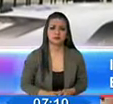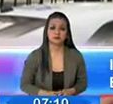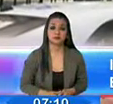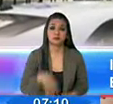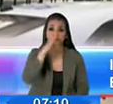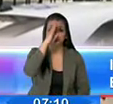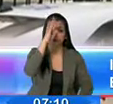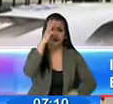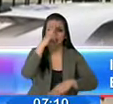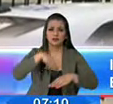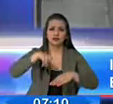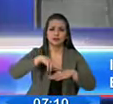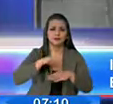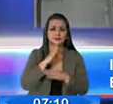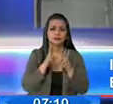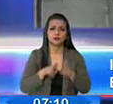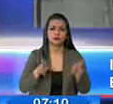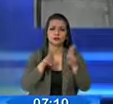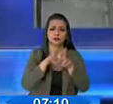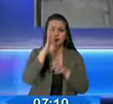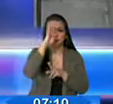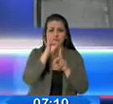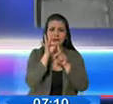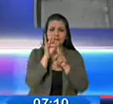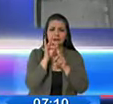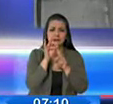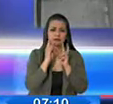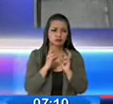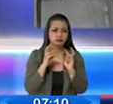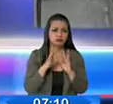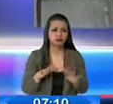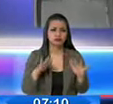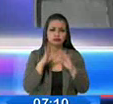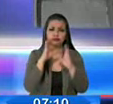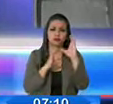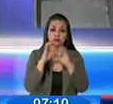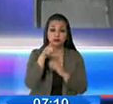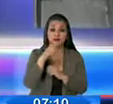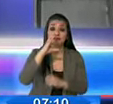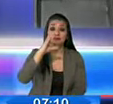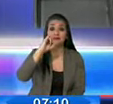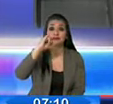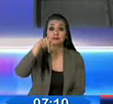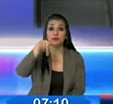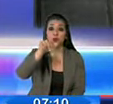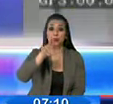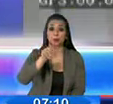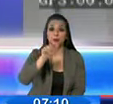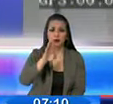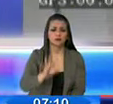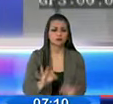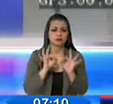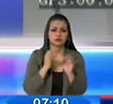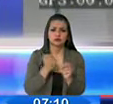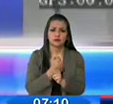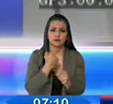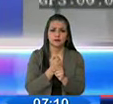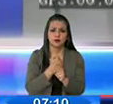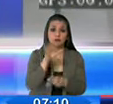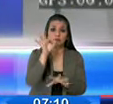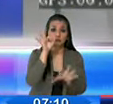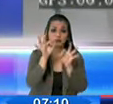Nacional siempre con sus unidades investigativas, en este caso la CIPROVAC, está haciendo su trabajo. Identificados